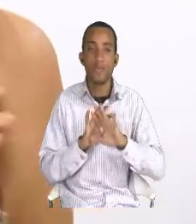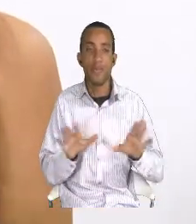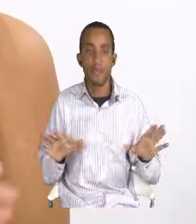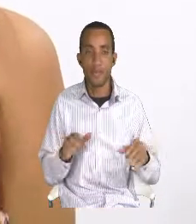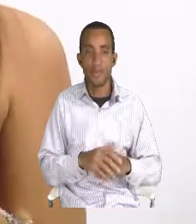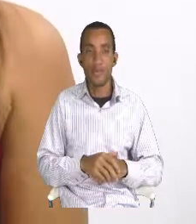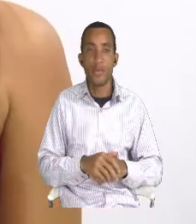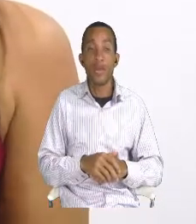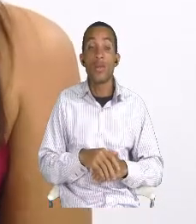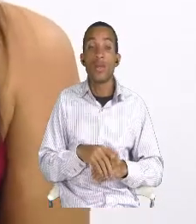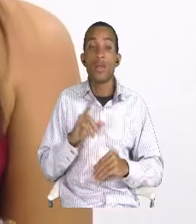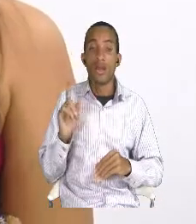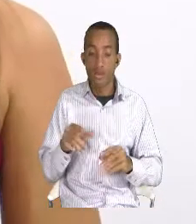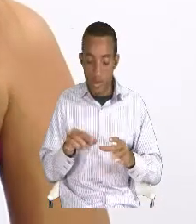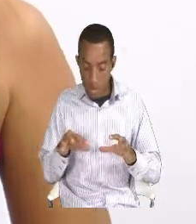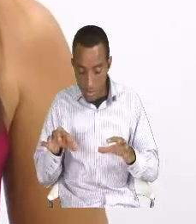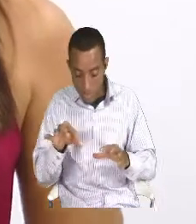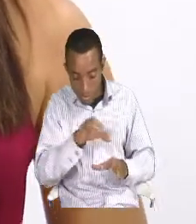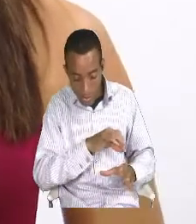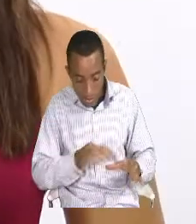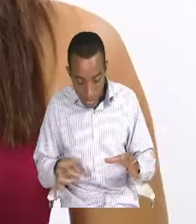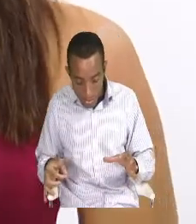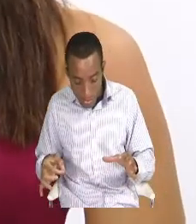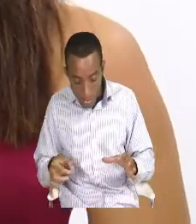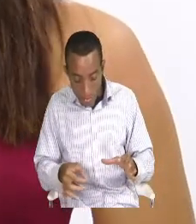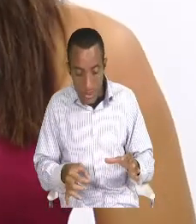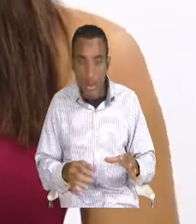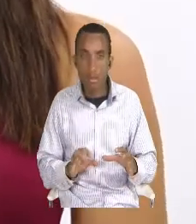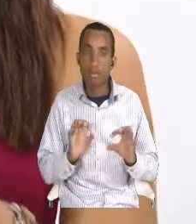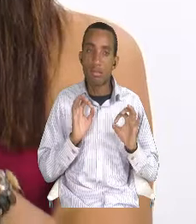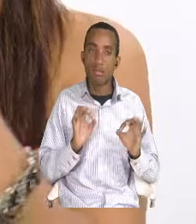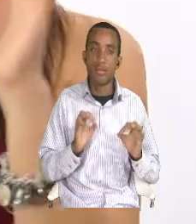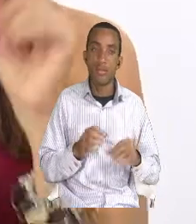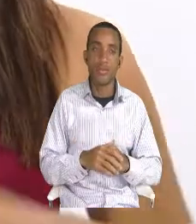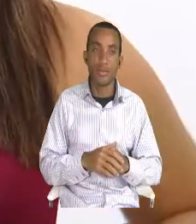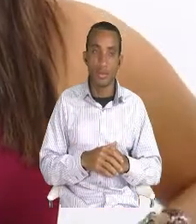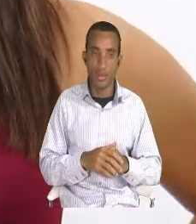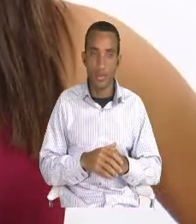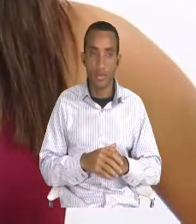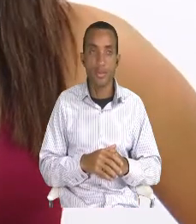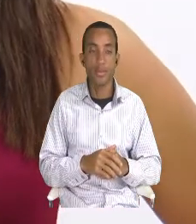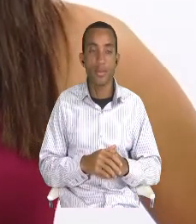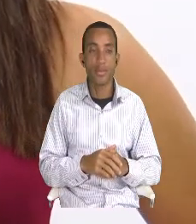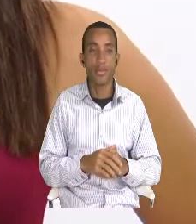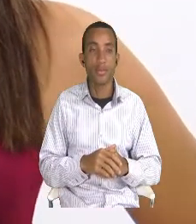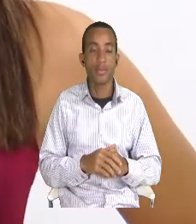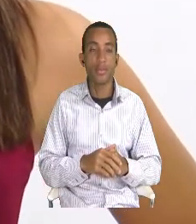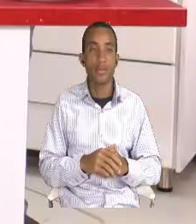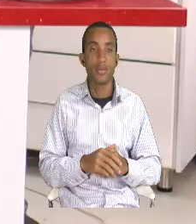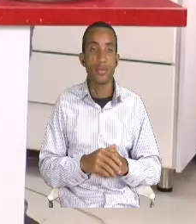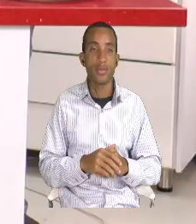ese ensamble, que es como la parte técnica que a nosotros nos cuesta para poder emplatar nuestra receta en casa, ¿no?